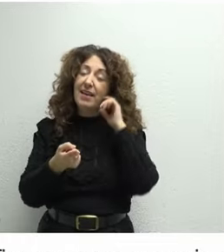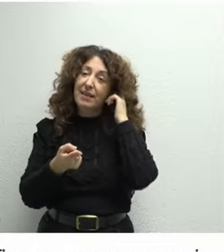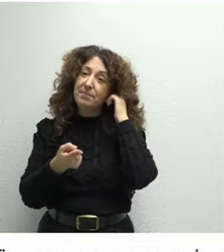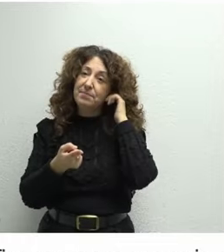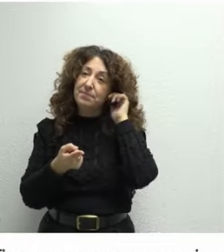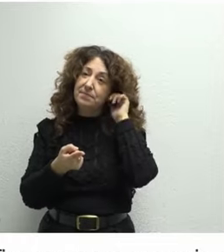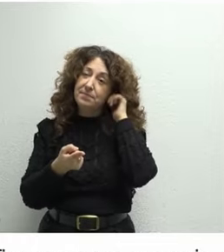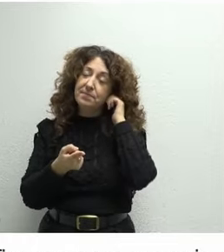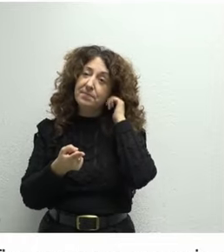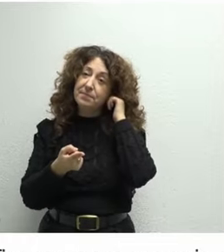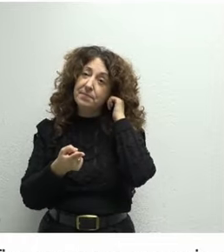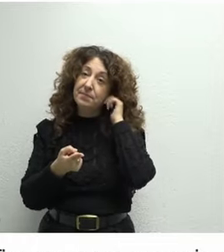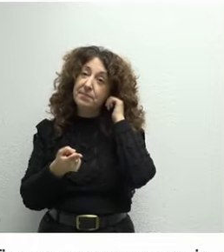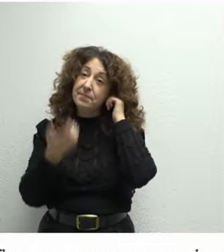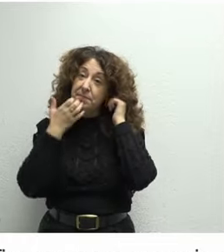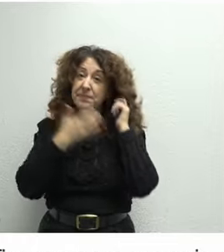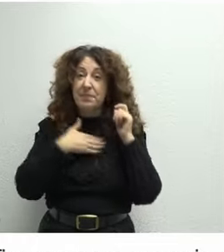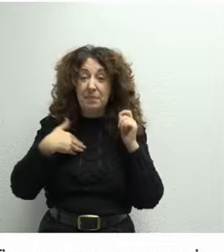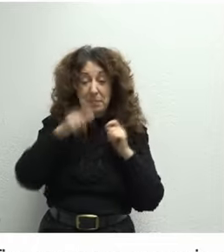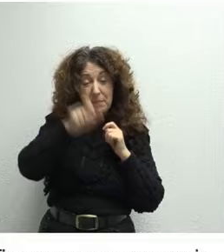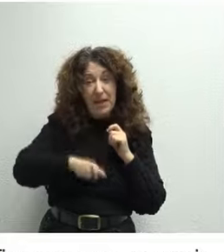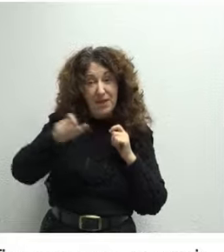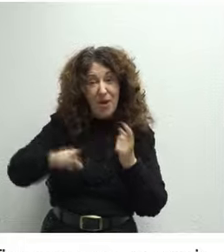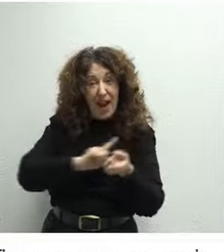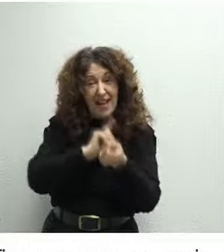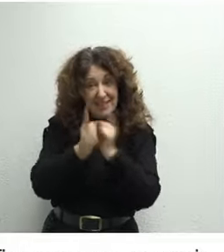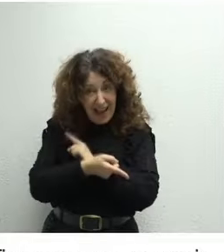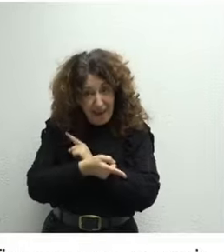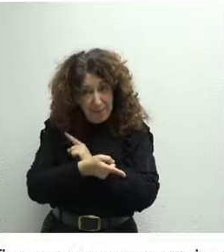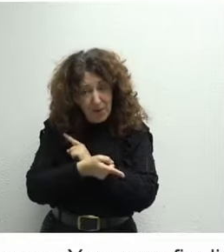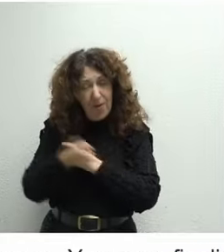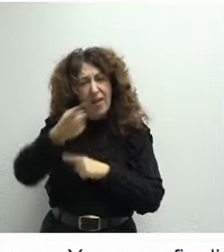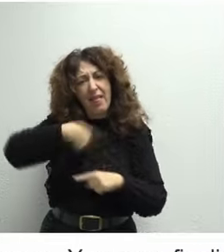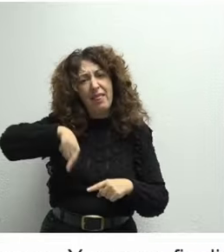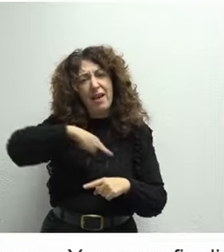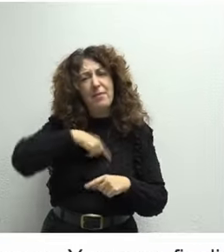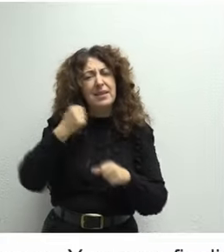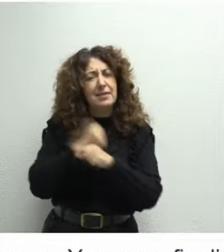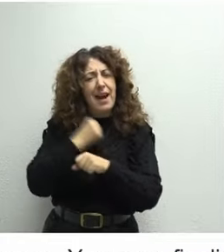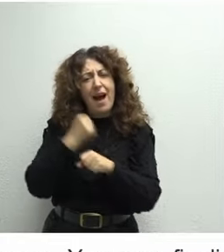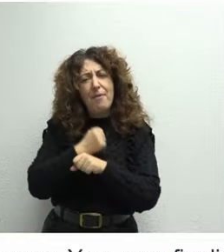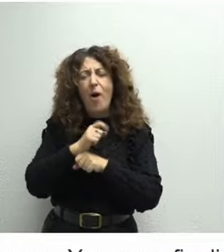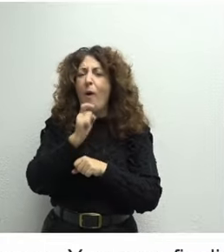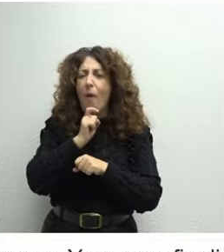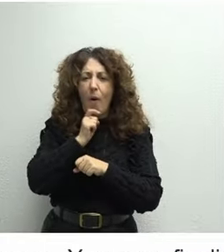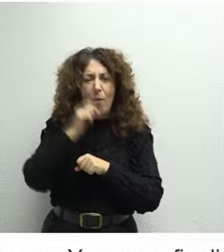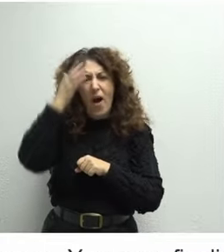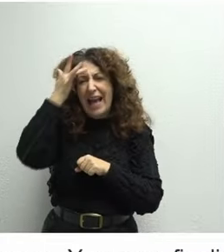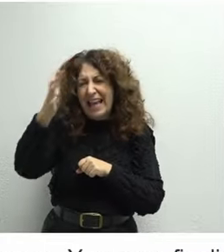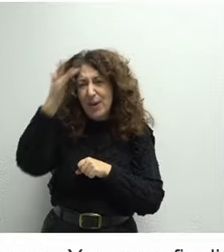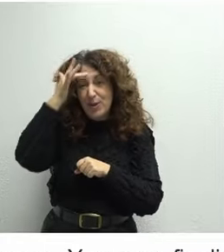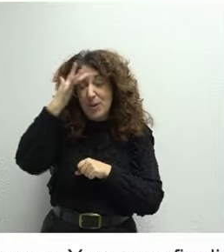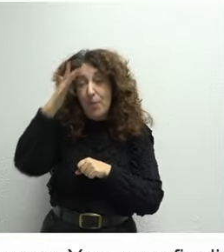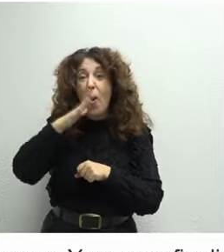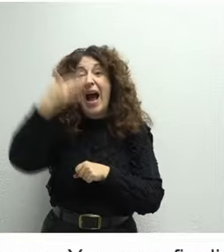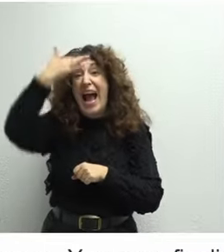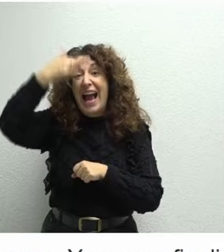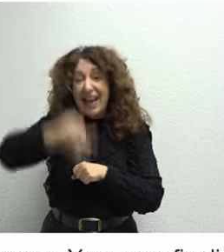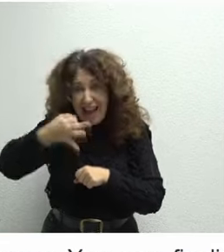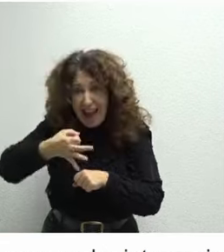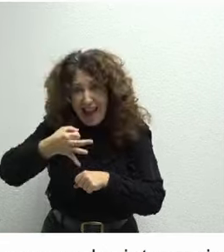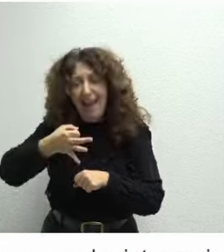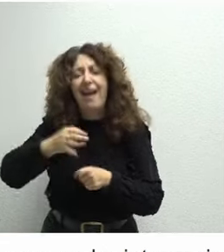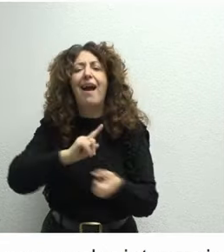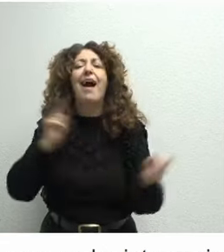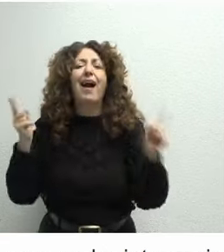poder intervenir y hacer cambios en las personas tenemos que trabajar con mucha ilusión porque creer es lo único que va a generar cambios